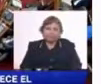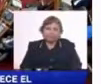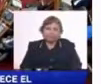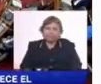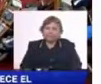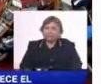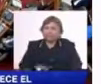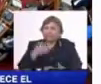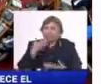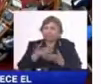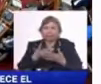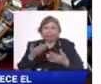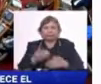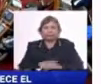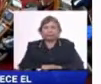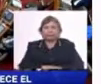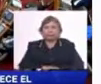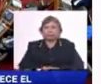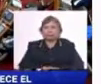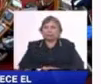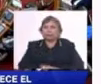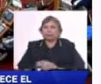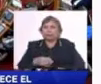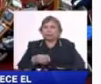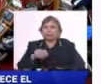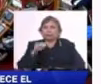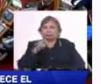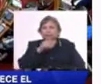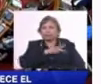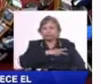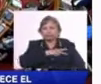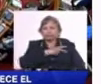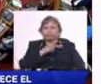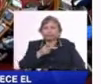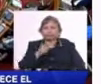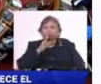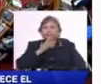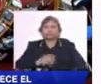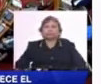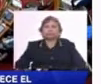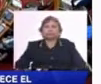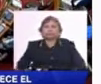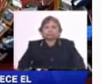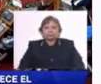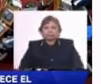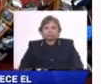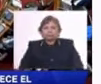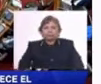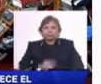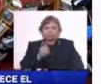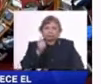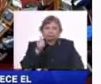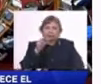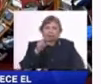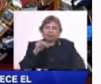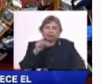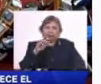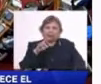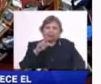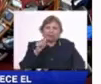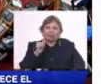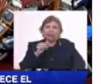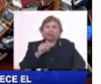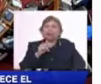Gracias, congresista. Tiene la palabra Grupo Parlamentario Fuerza Popular. Tiene la palabra congresista Aguinaga Recuenco.